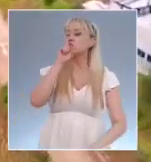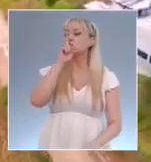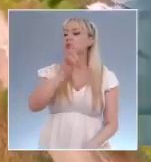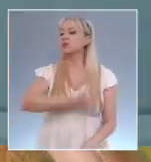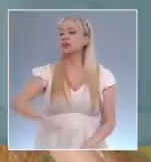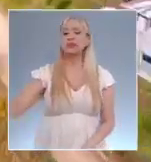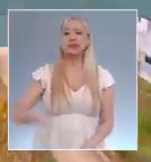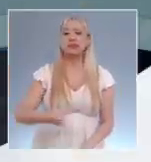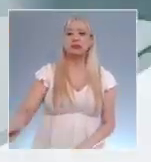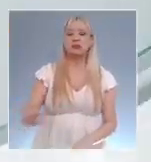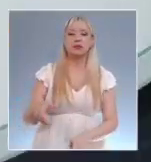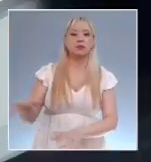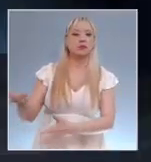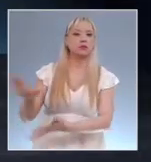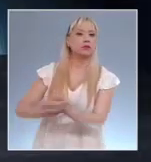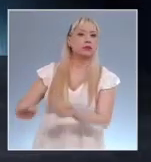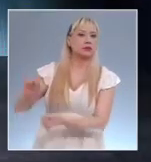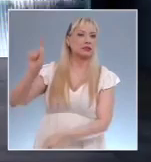González.